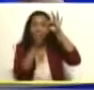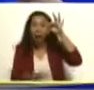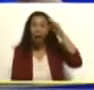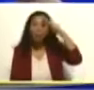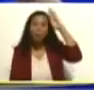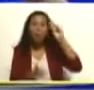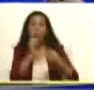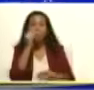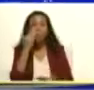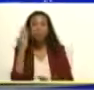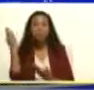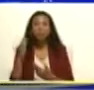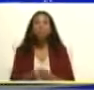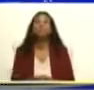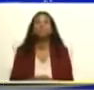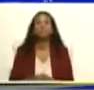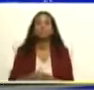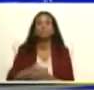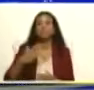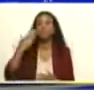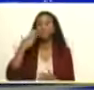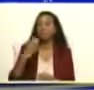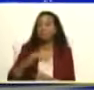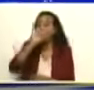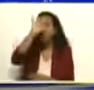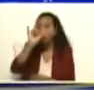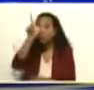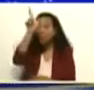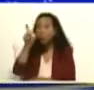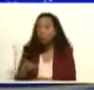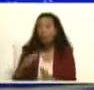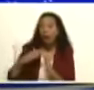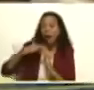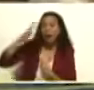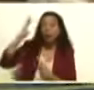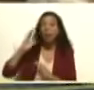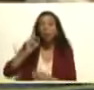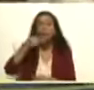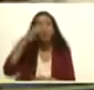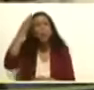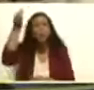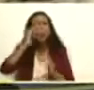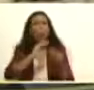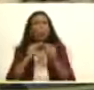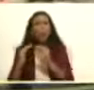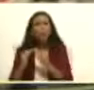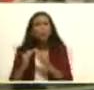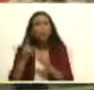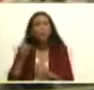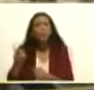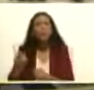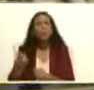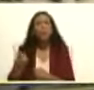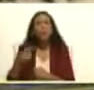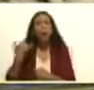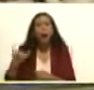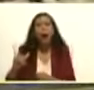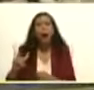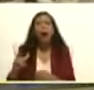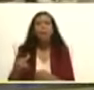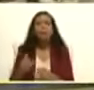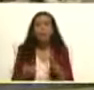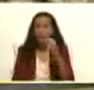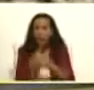Impresionante, mira. Gigantesco. Así que también los consejos comunales. Los consejos comunales